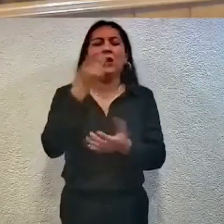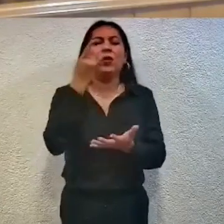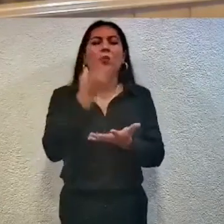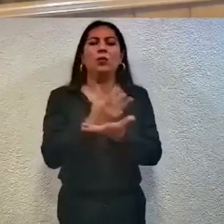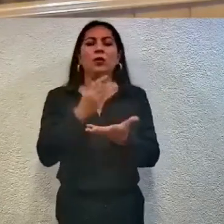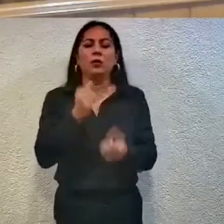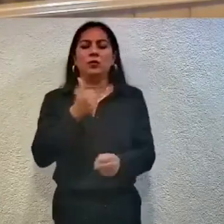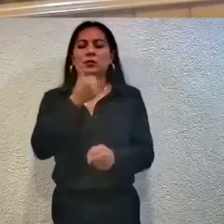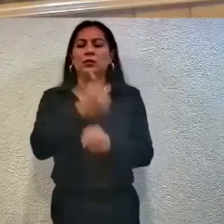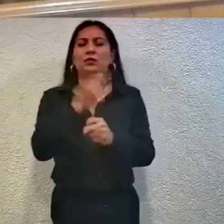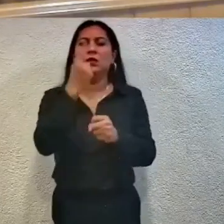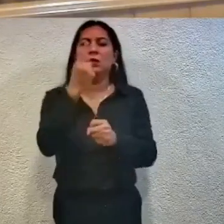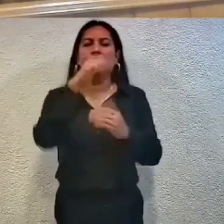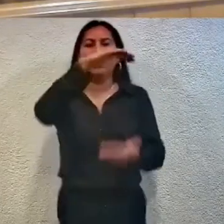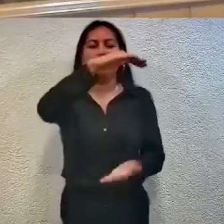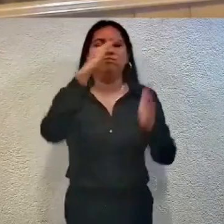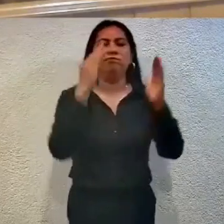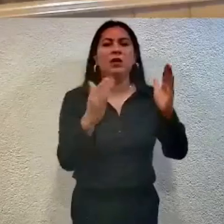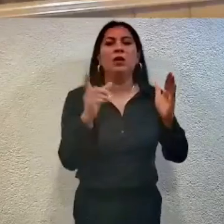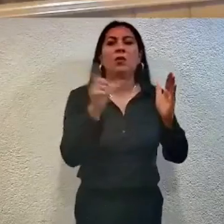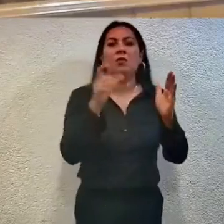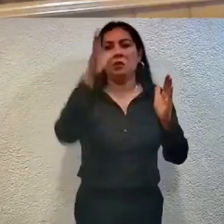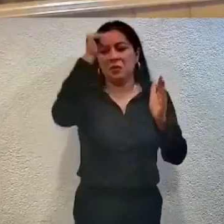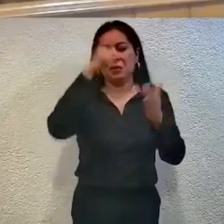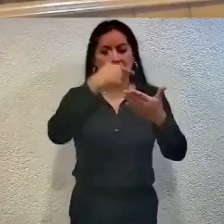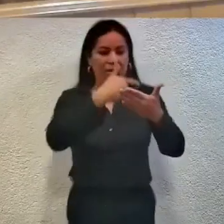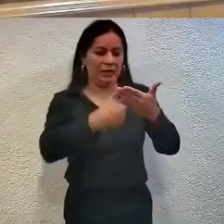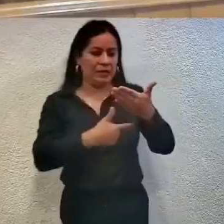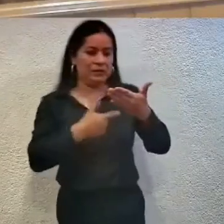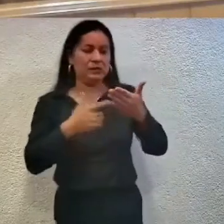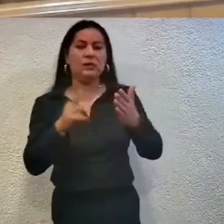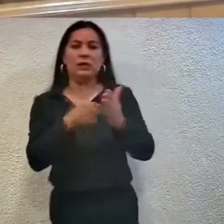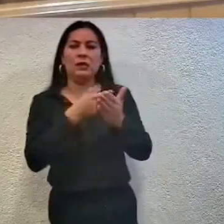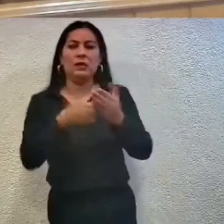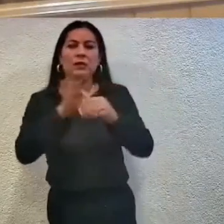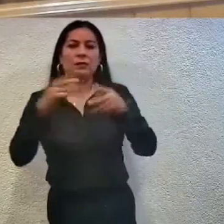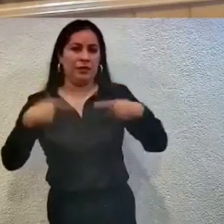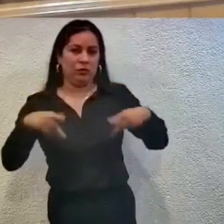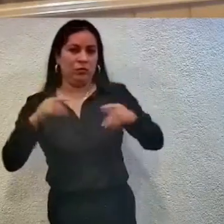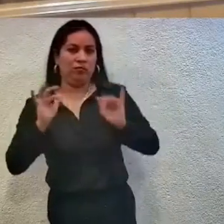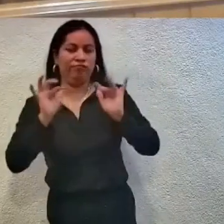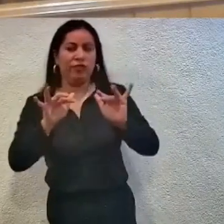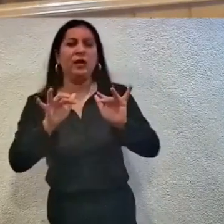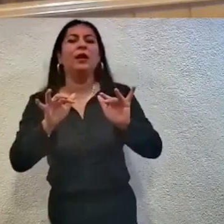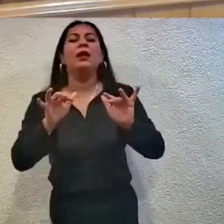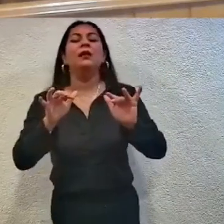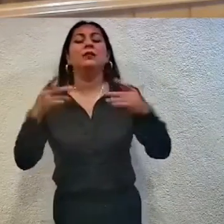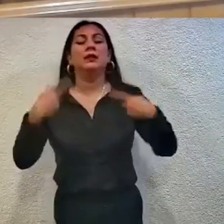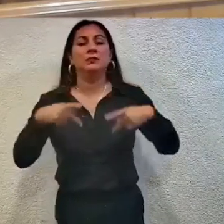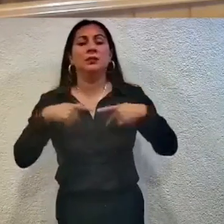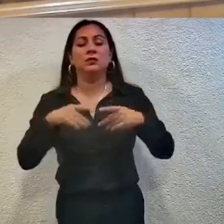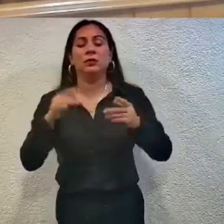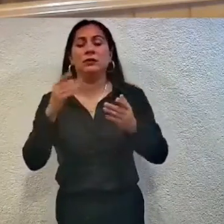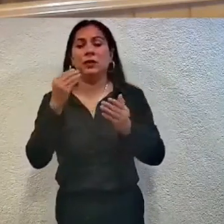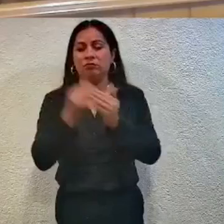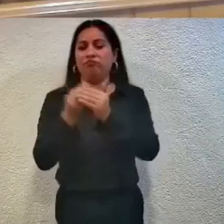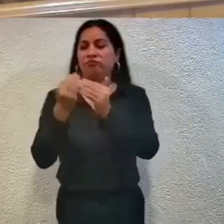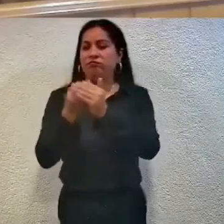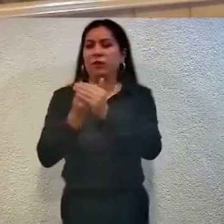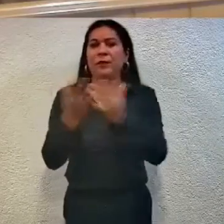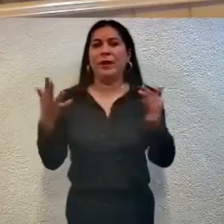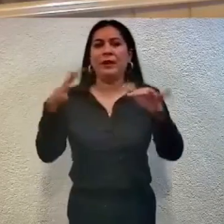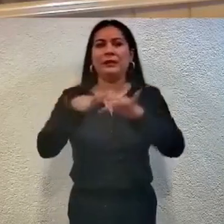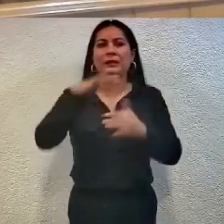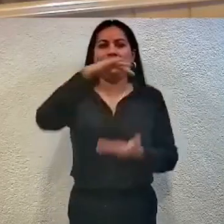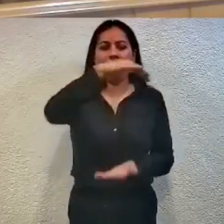se instaló una de las casillas, cuando de acuerdo a las listas nominales de electores, la mayoría de los ciudadanos que fueron capacitados para la integración